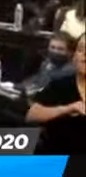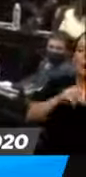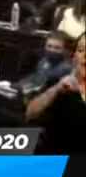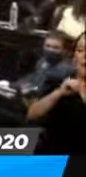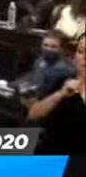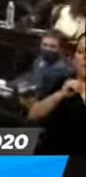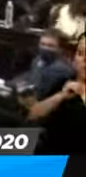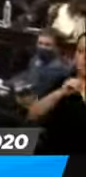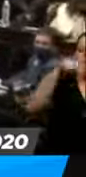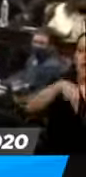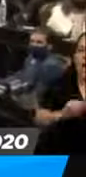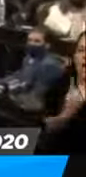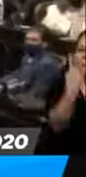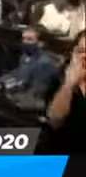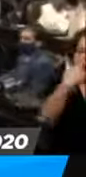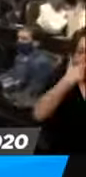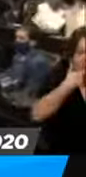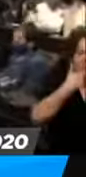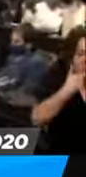día